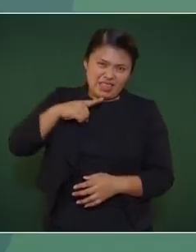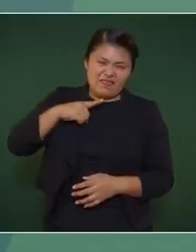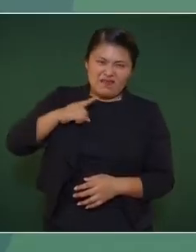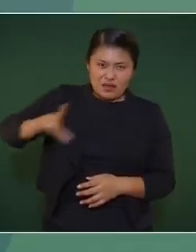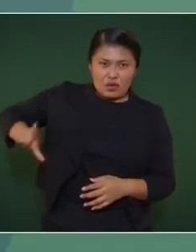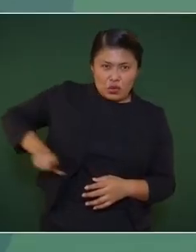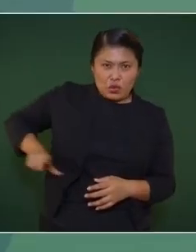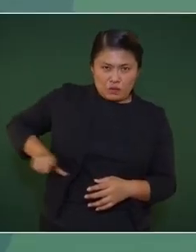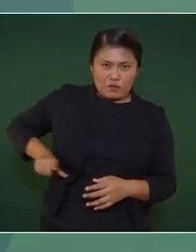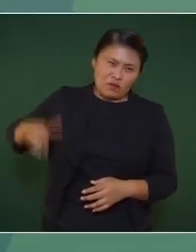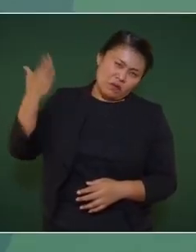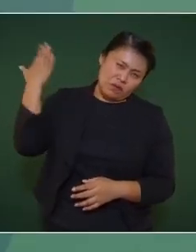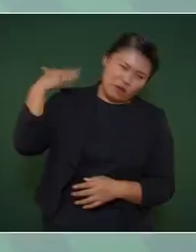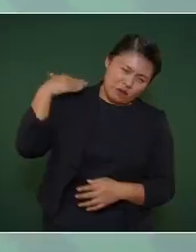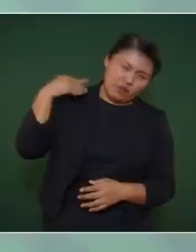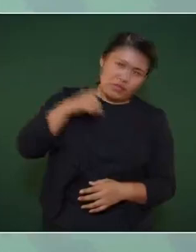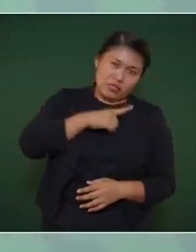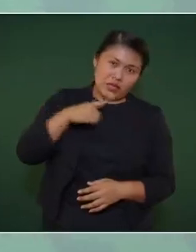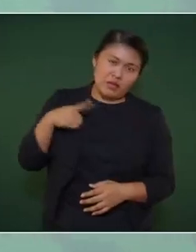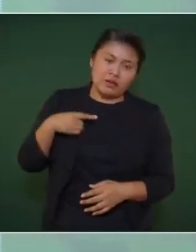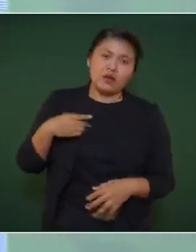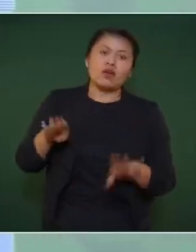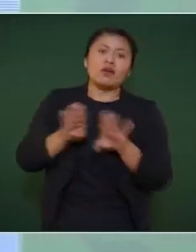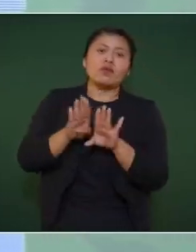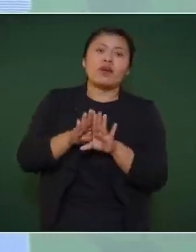por México está en pesos,